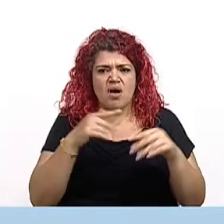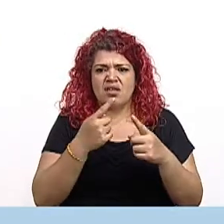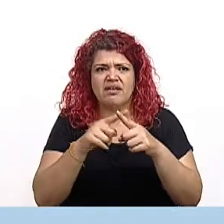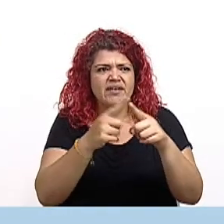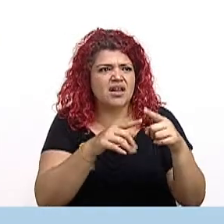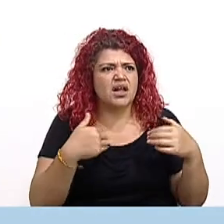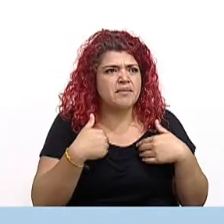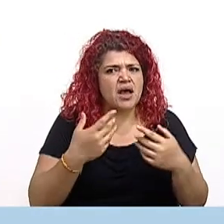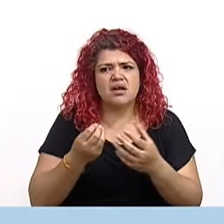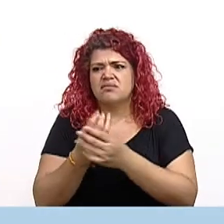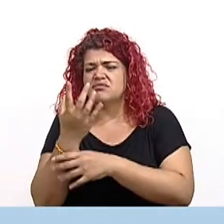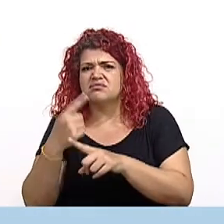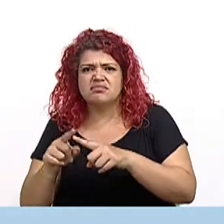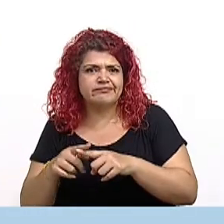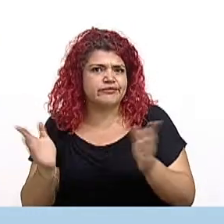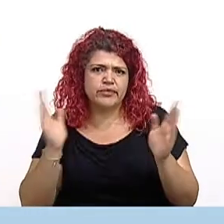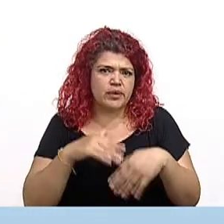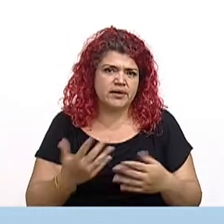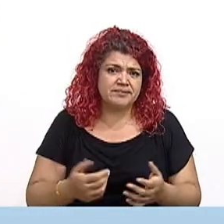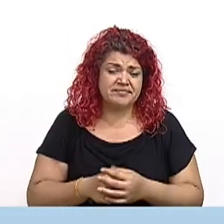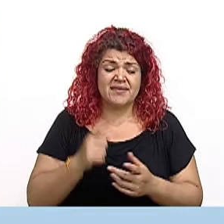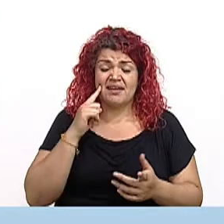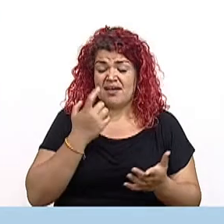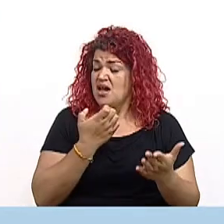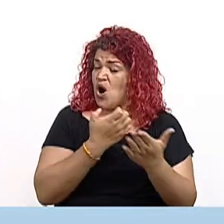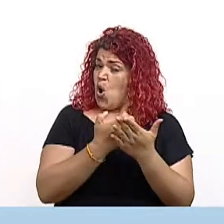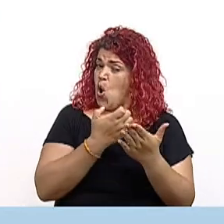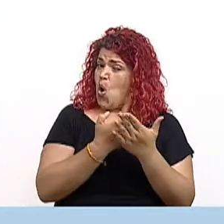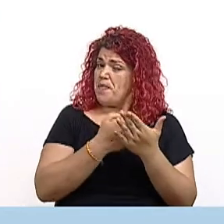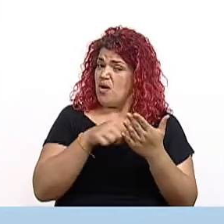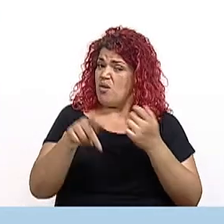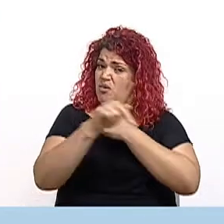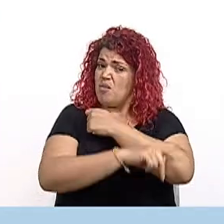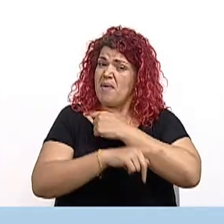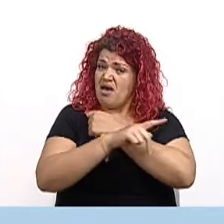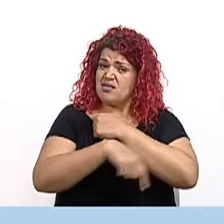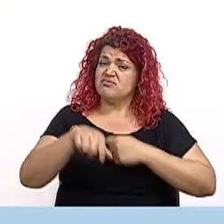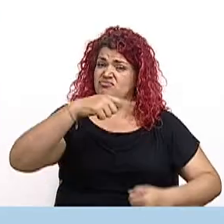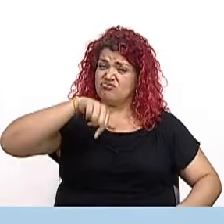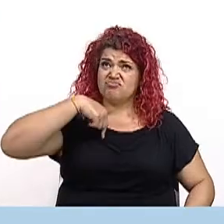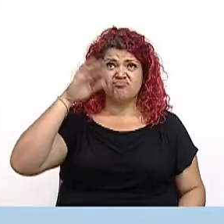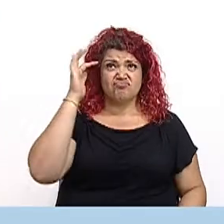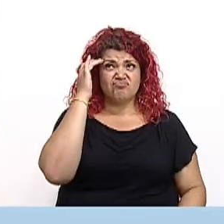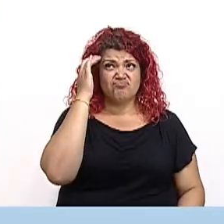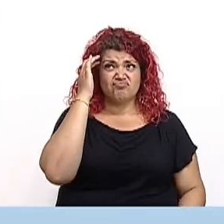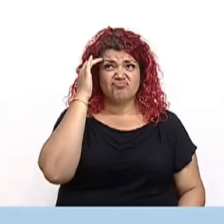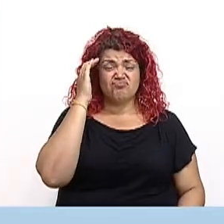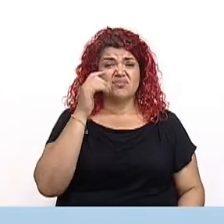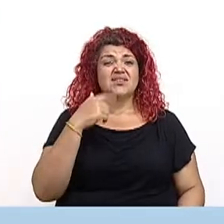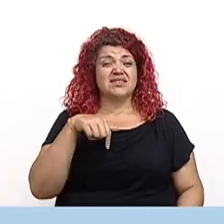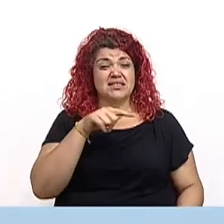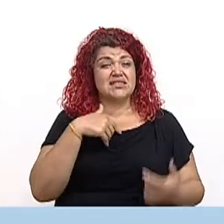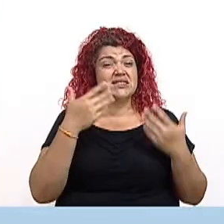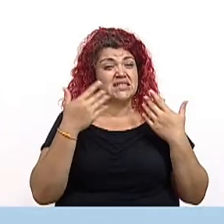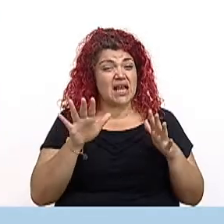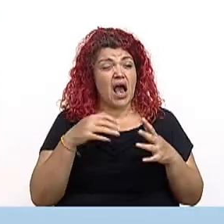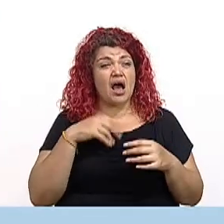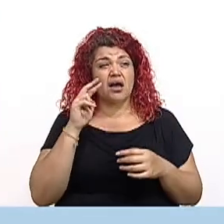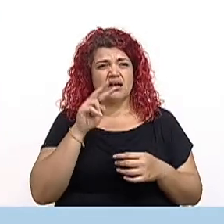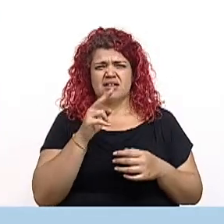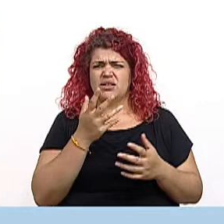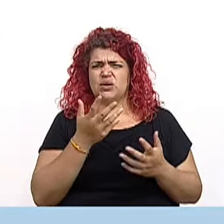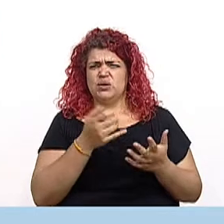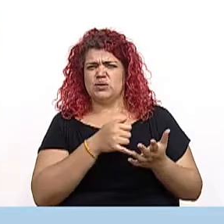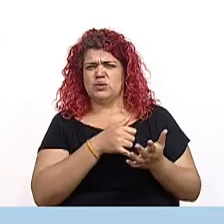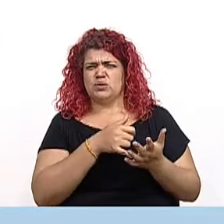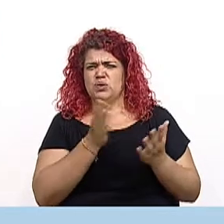A nivel económico, para nuestro país, esto tiene que ser motivo de mucha preocupación, Ya hemos experimentado asuntos sensibles como